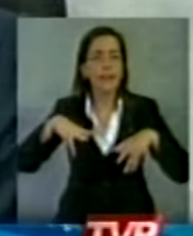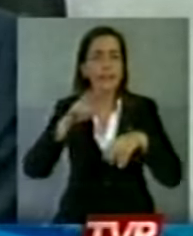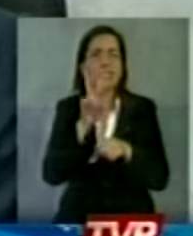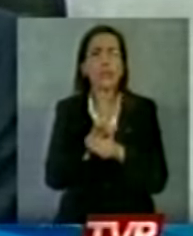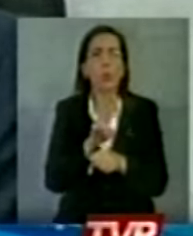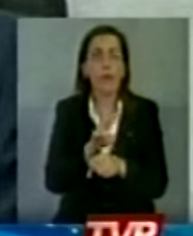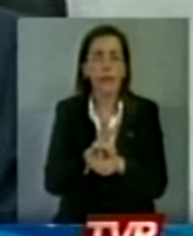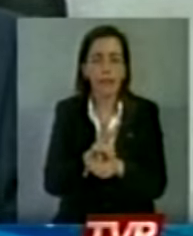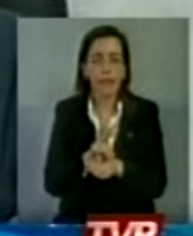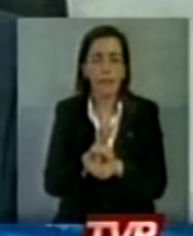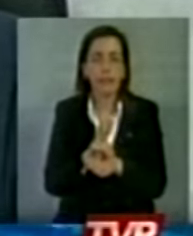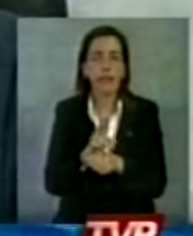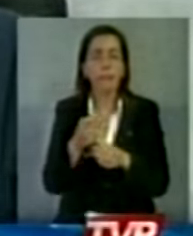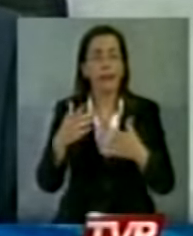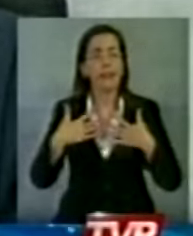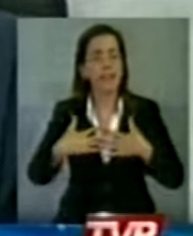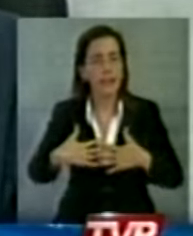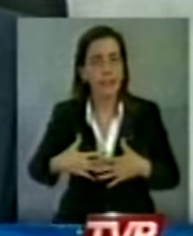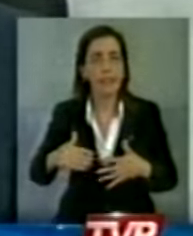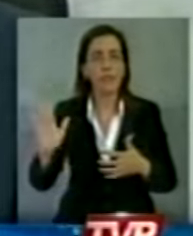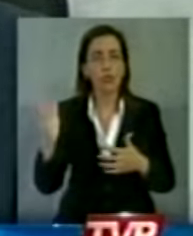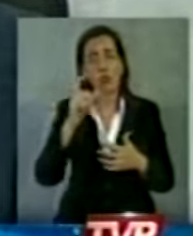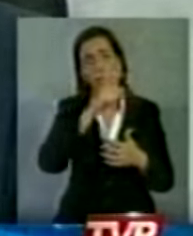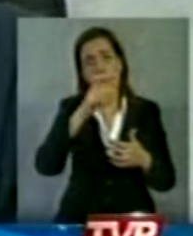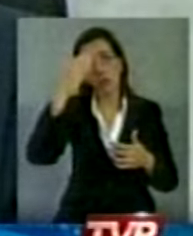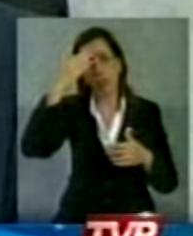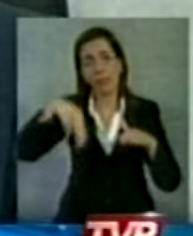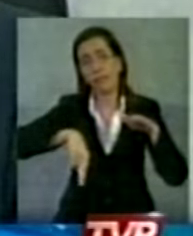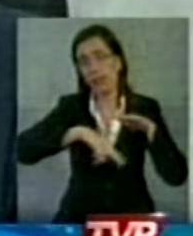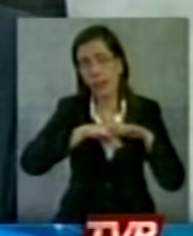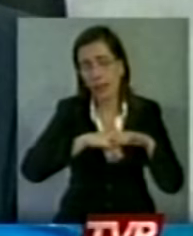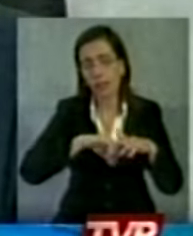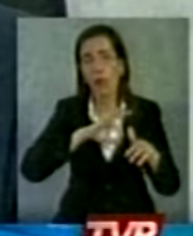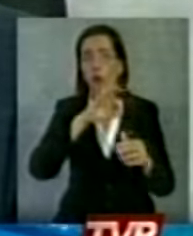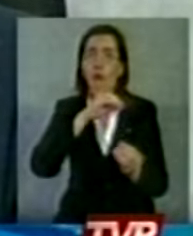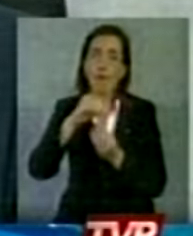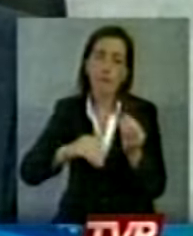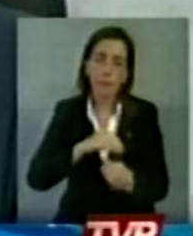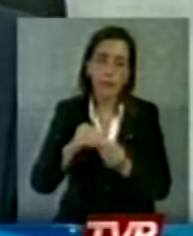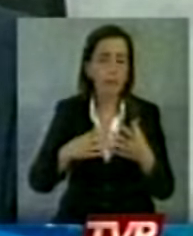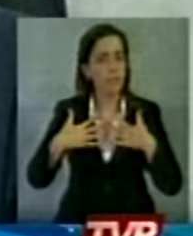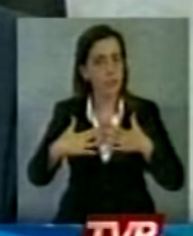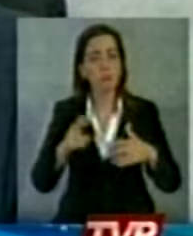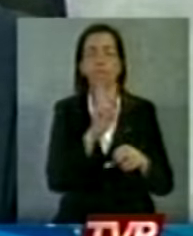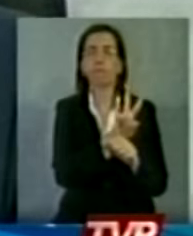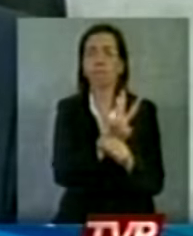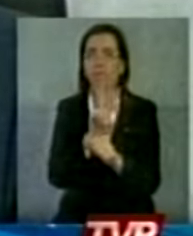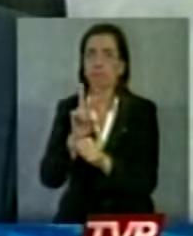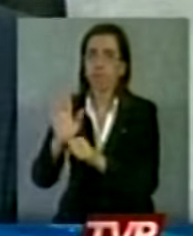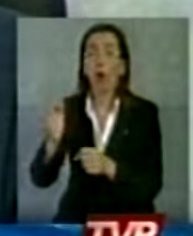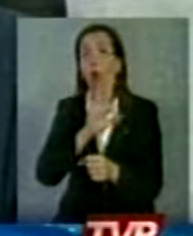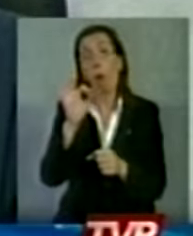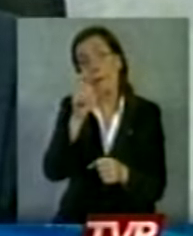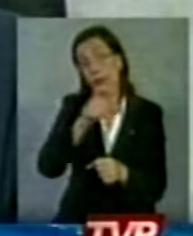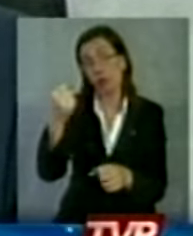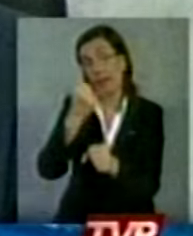seguridad que garanticen la tranquilidad de los enfermos, familiares y de todo el personal que trabaja en